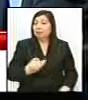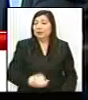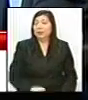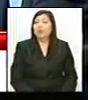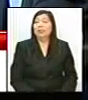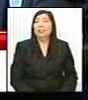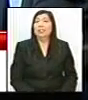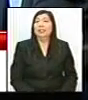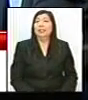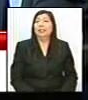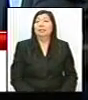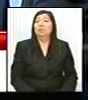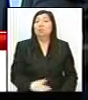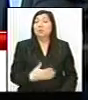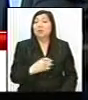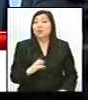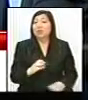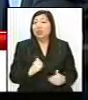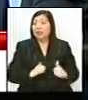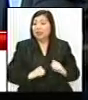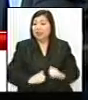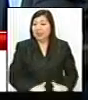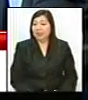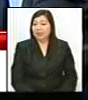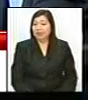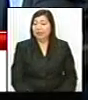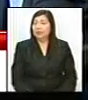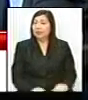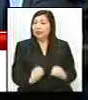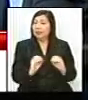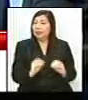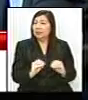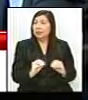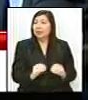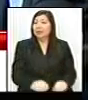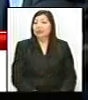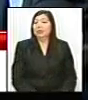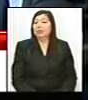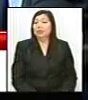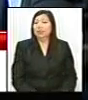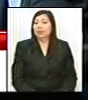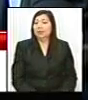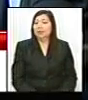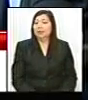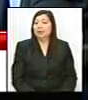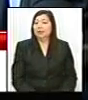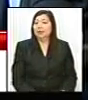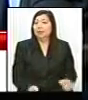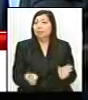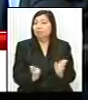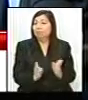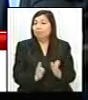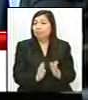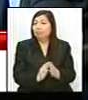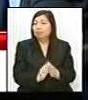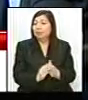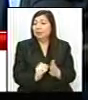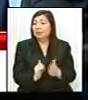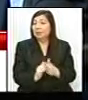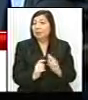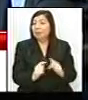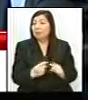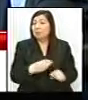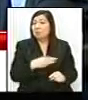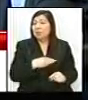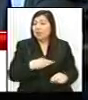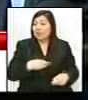por ejemplo allí solamente se pueden hacer las actividades establecidas, autorizadas por una de esas autorizaciones por el